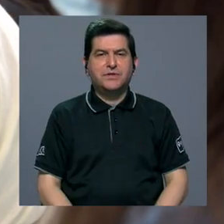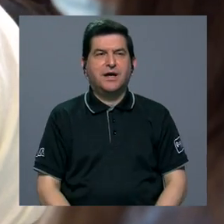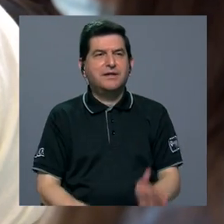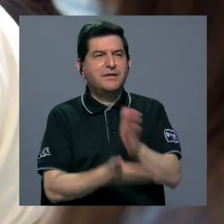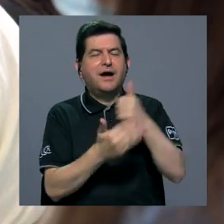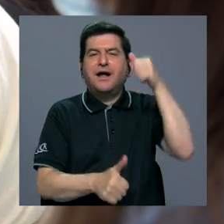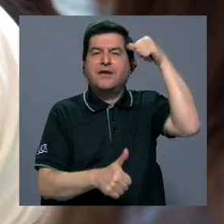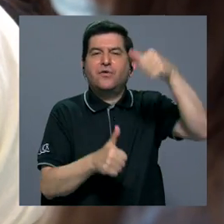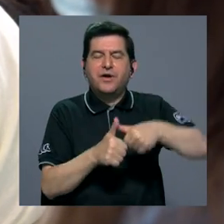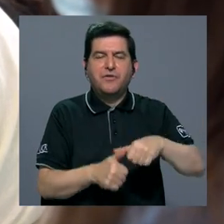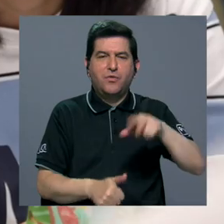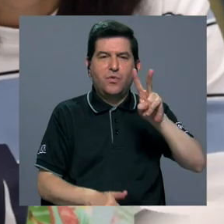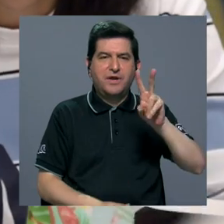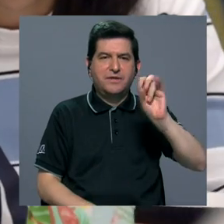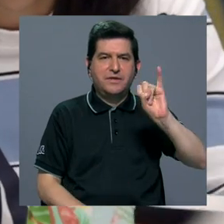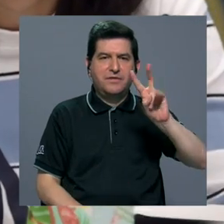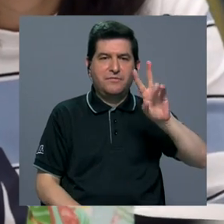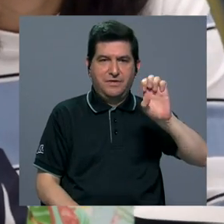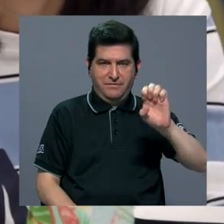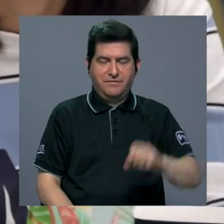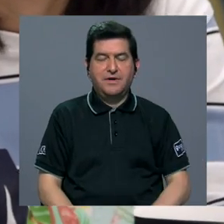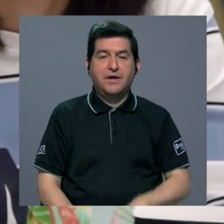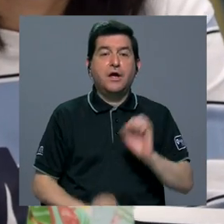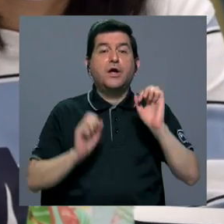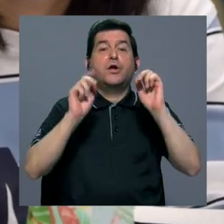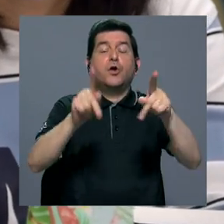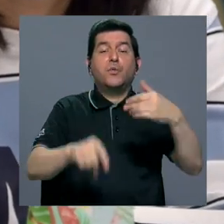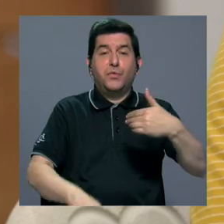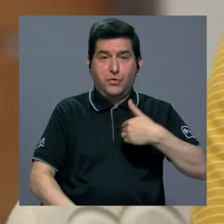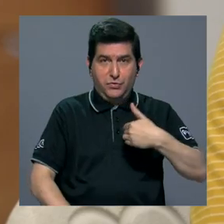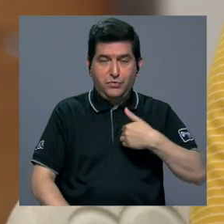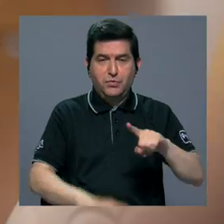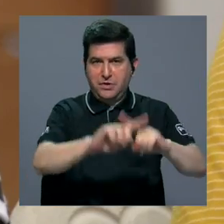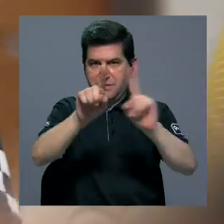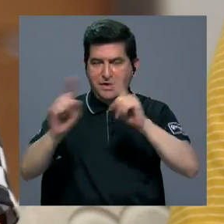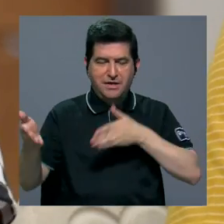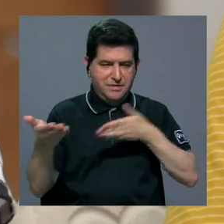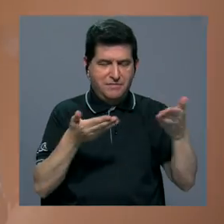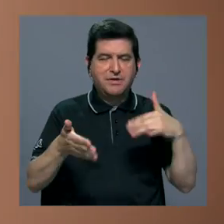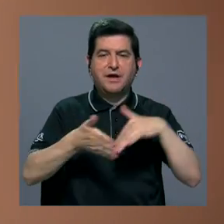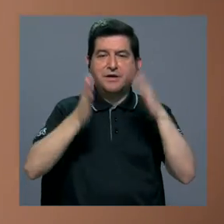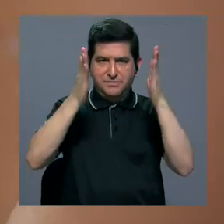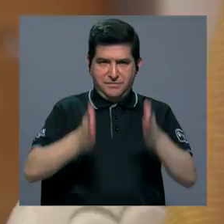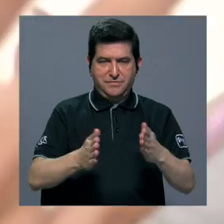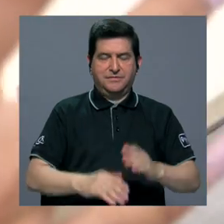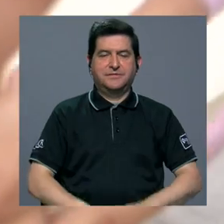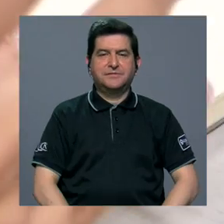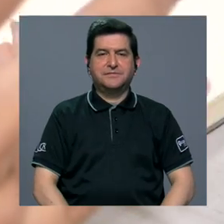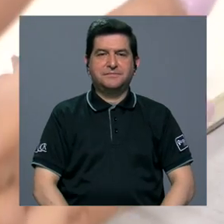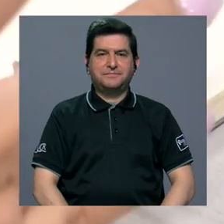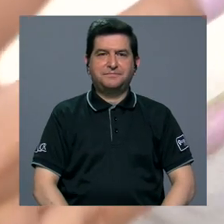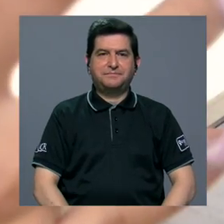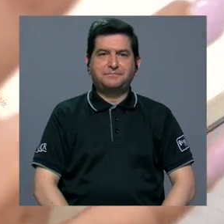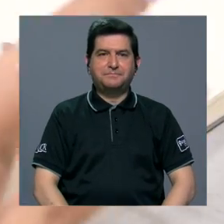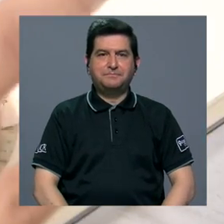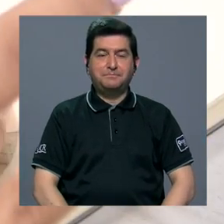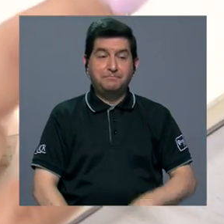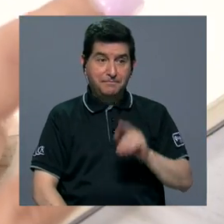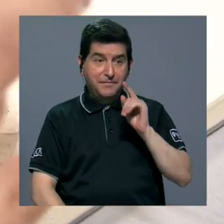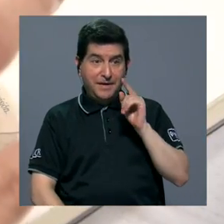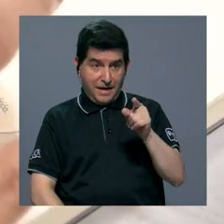les recuerde la Vive y las posibilidades que tienen de los distintos servicios estudiantiles.